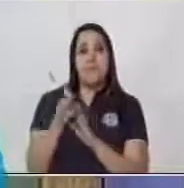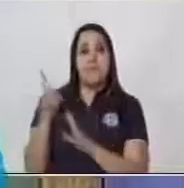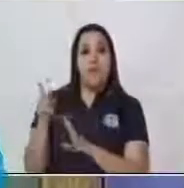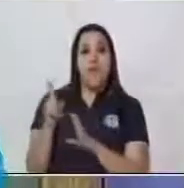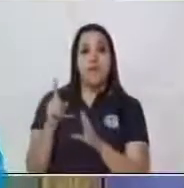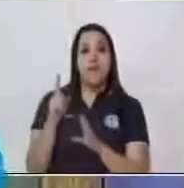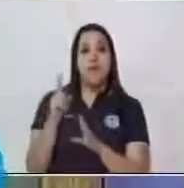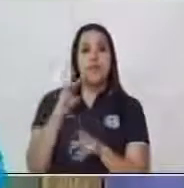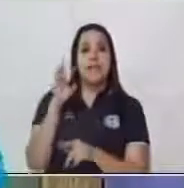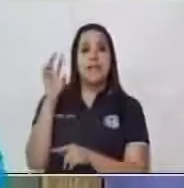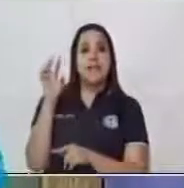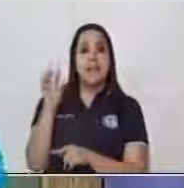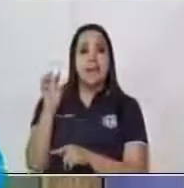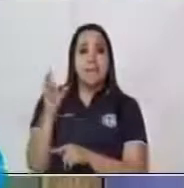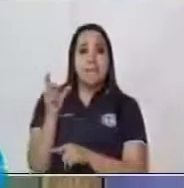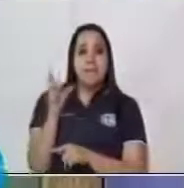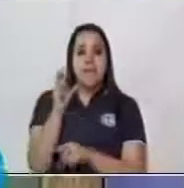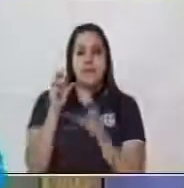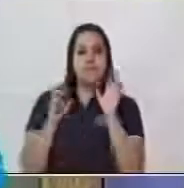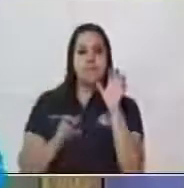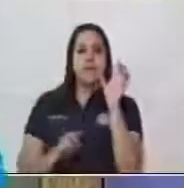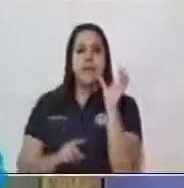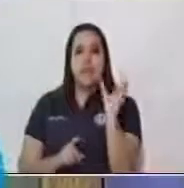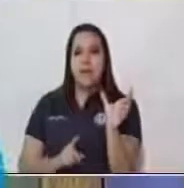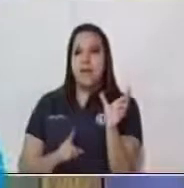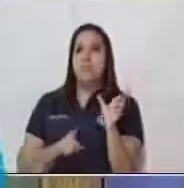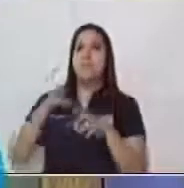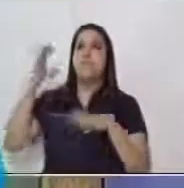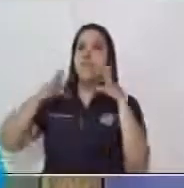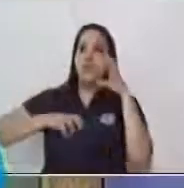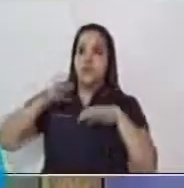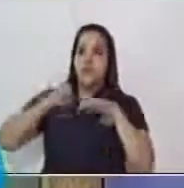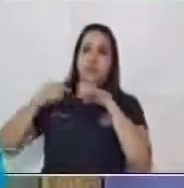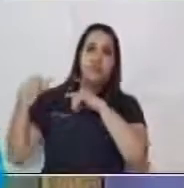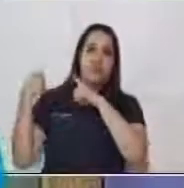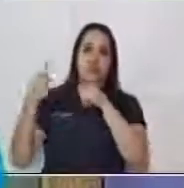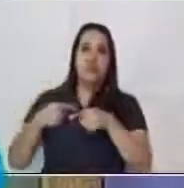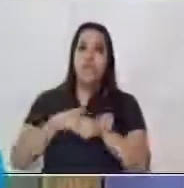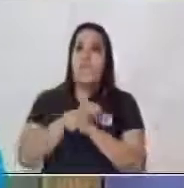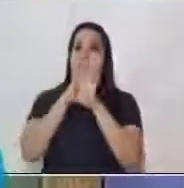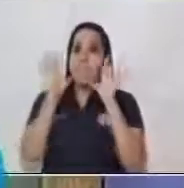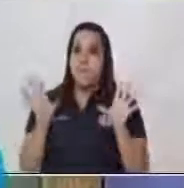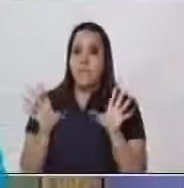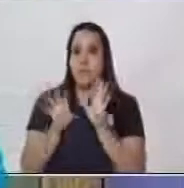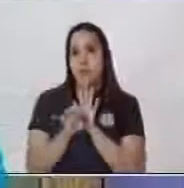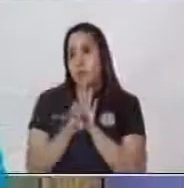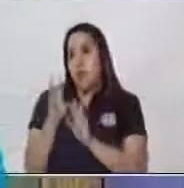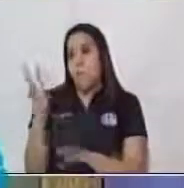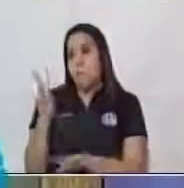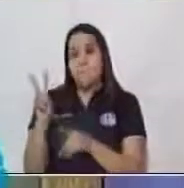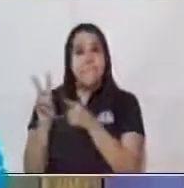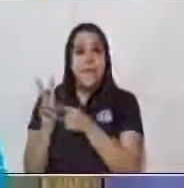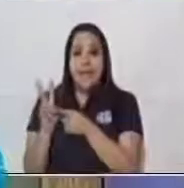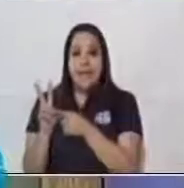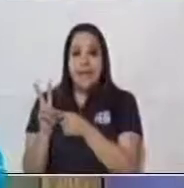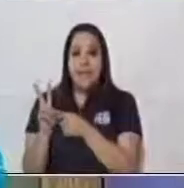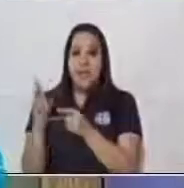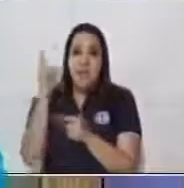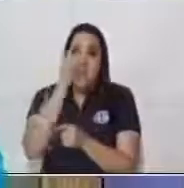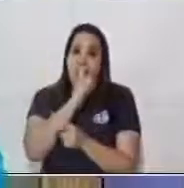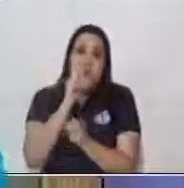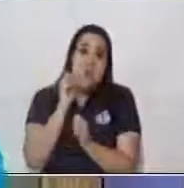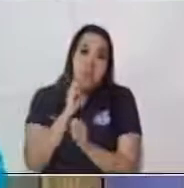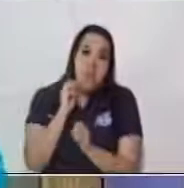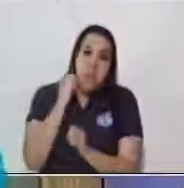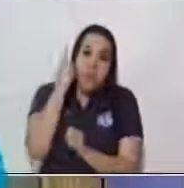el sujeto en tercera persona. El viernes no puede o no corresponde a un sujeto porque no podemos decir